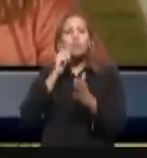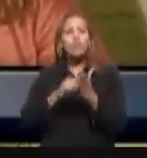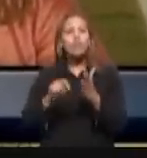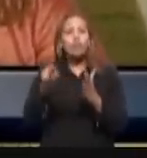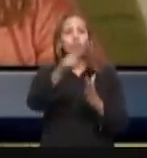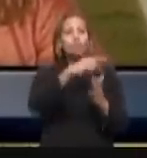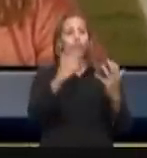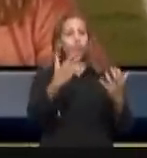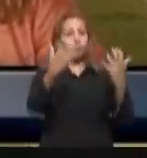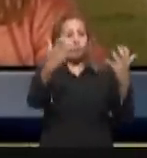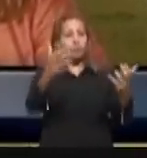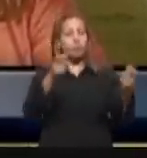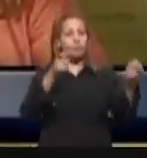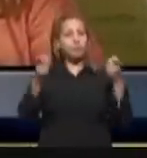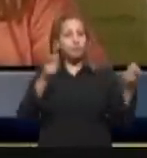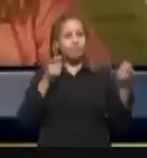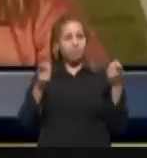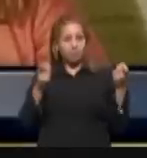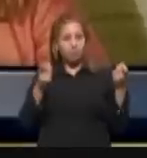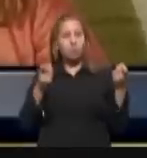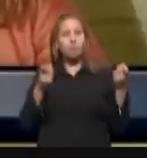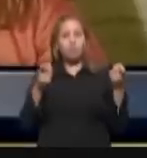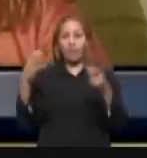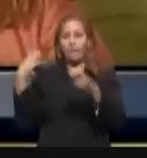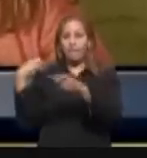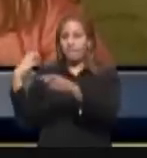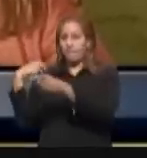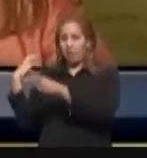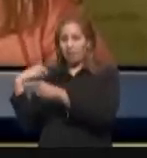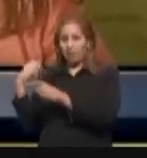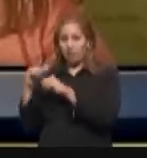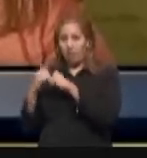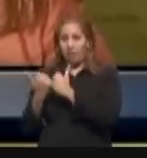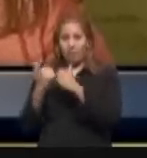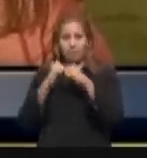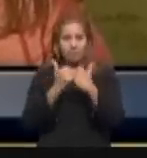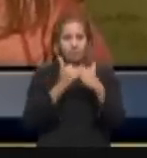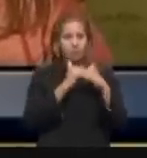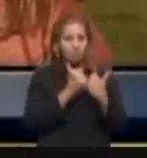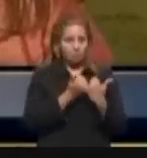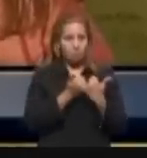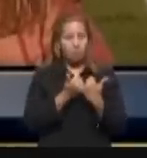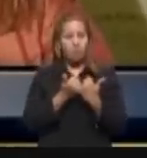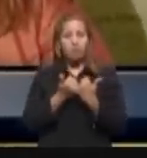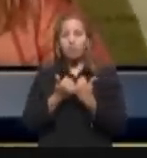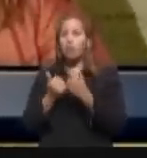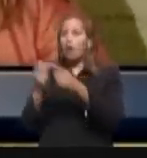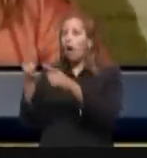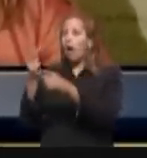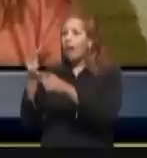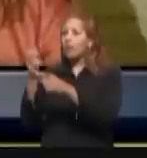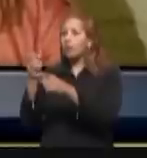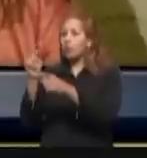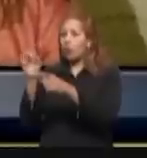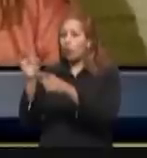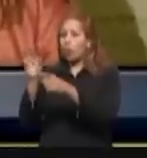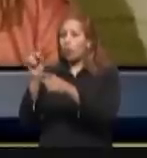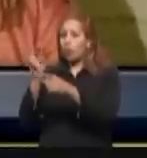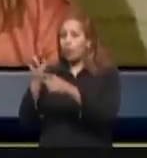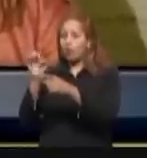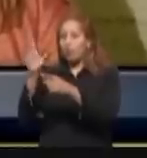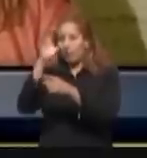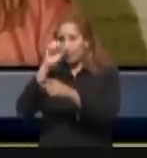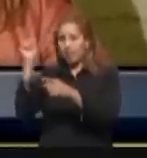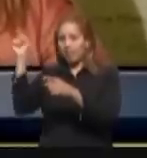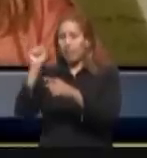secretarios del Gabinete Constitucional, jefas de agencia, señor Héctor O'Neill, presidente de la Federación